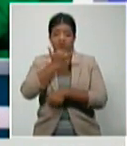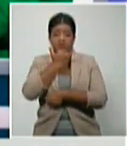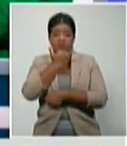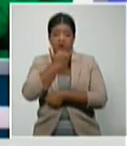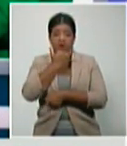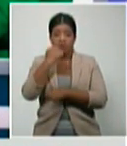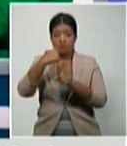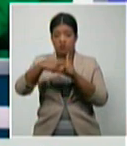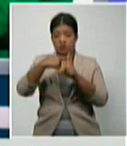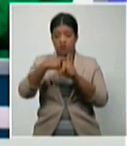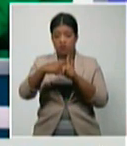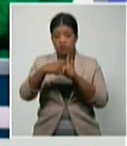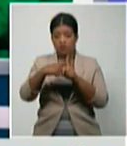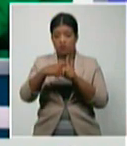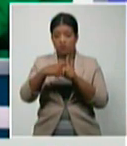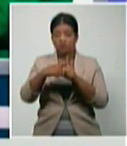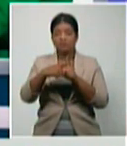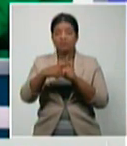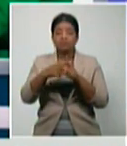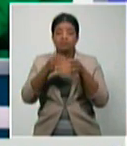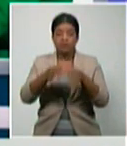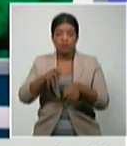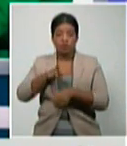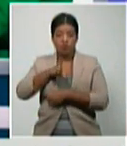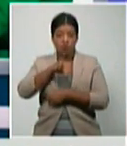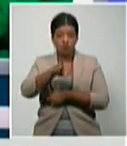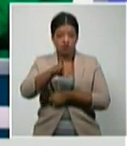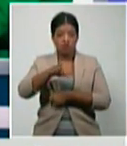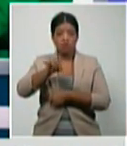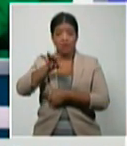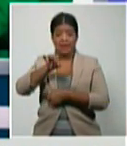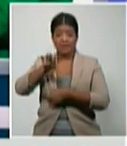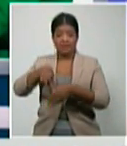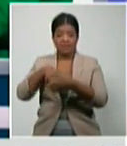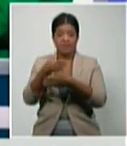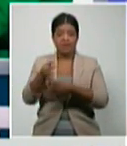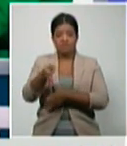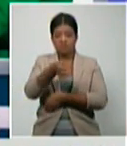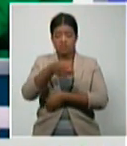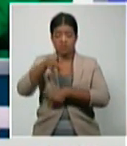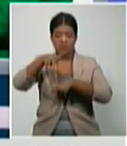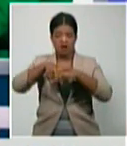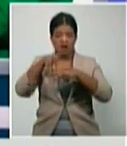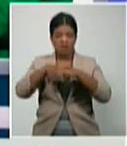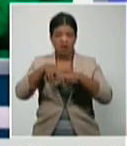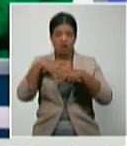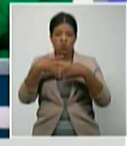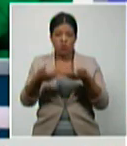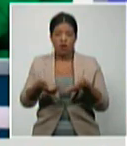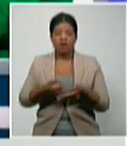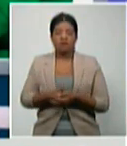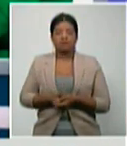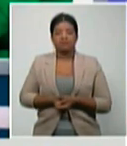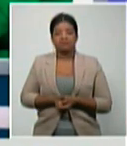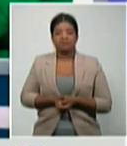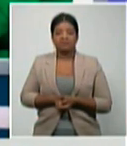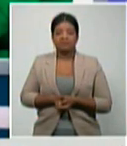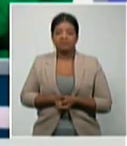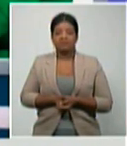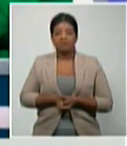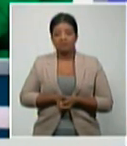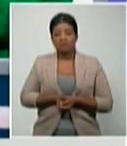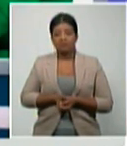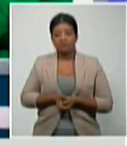COVID por municipio en los últimos 15 días en La Habana. Es un mapa de la provincia de La Habana, pues el